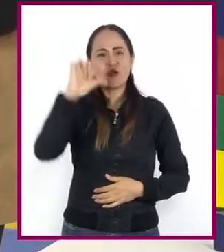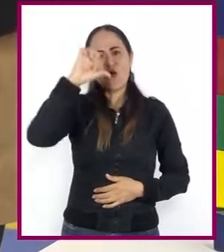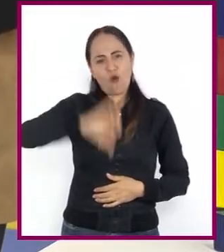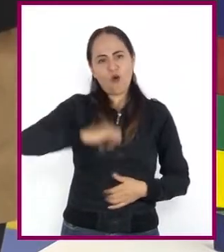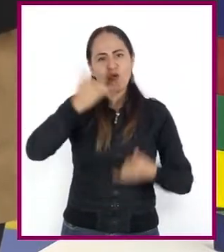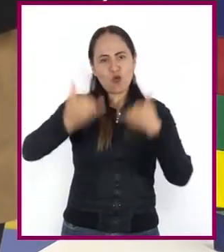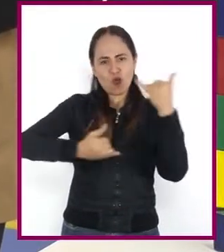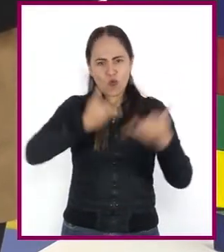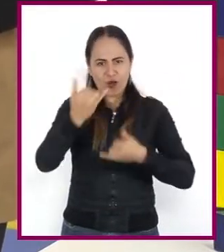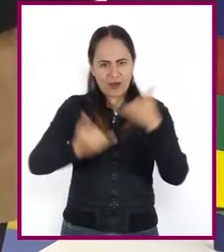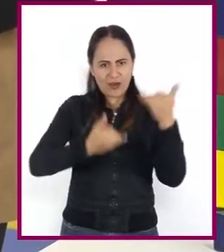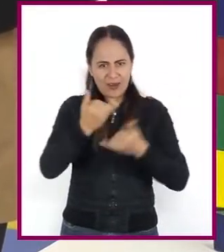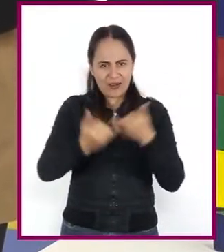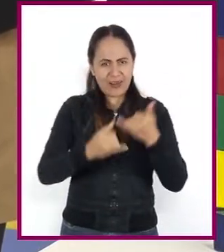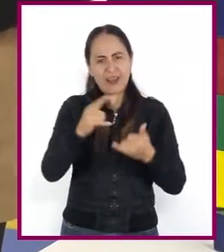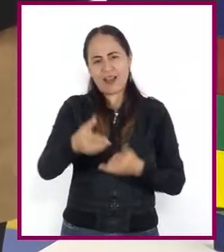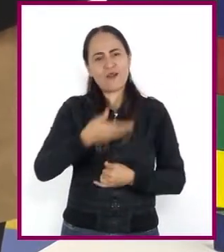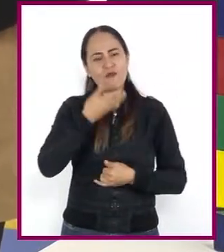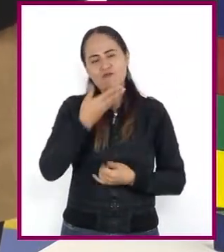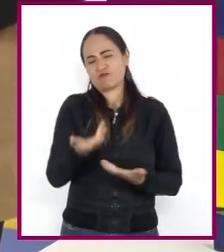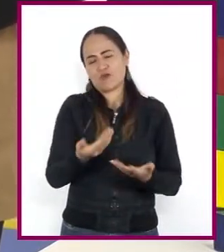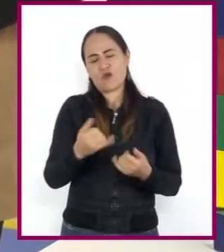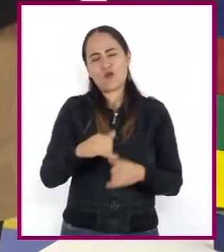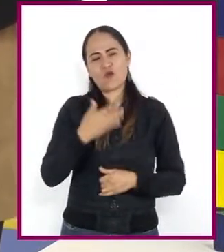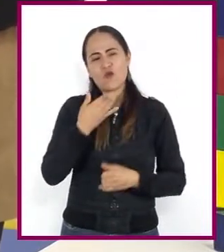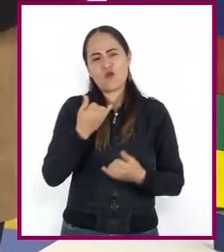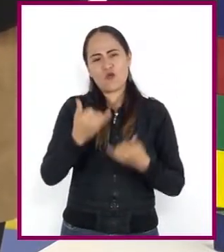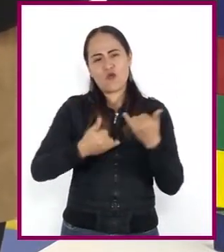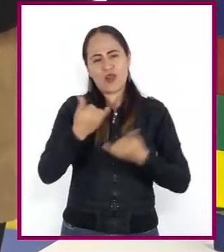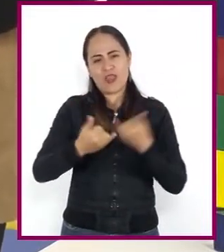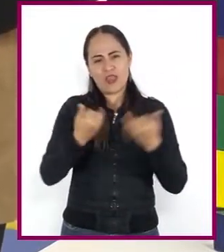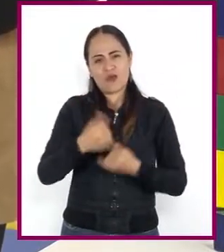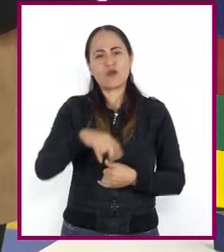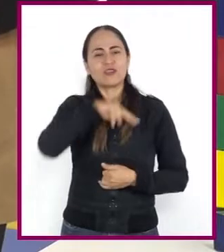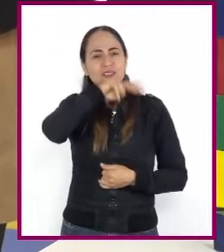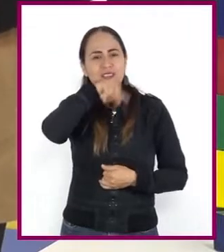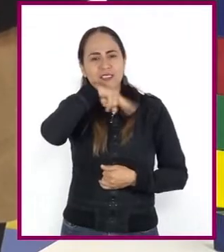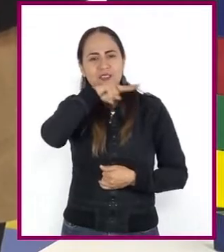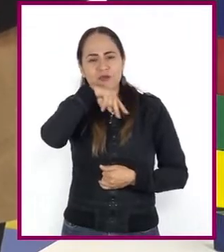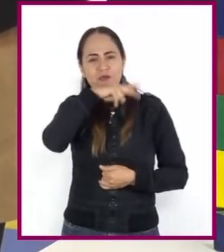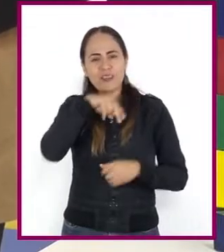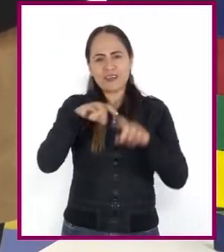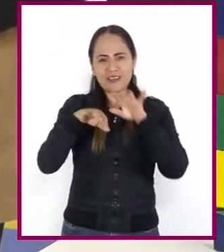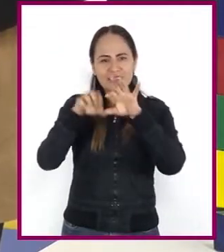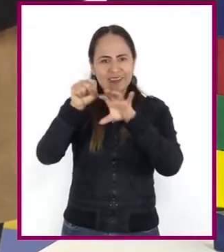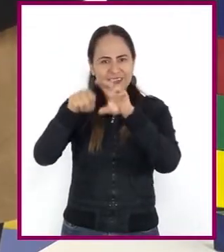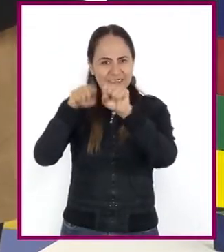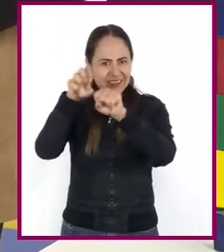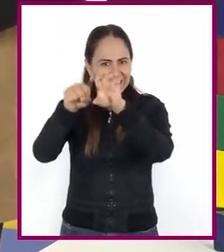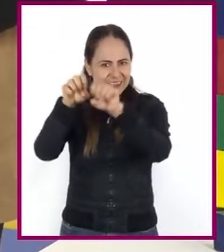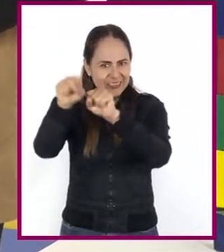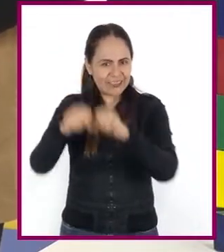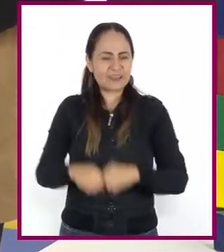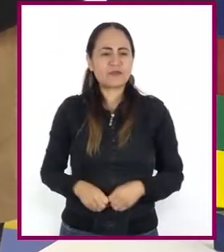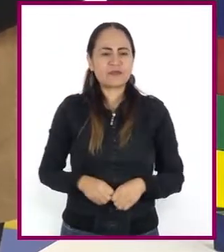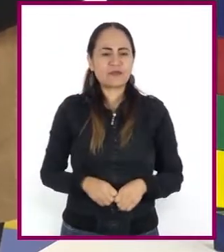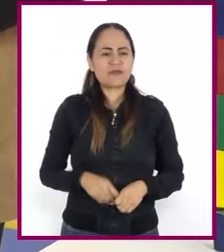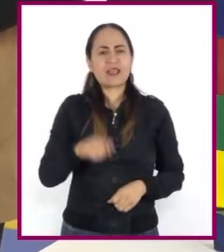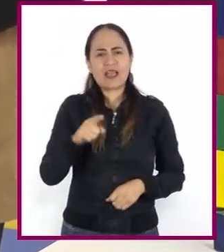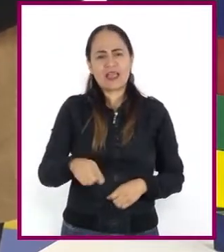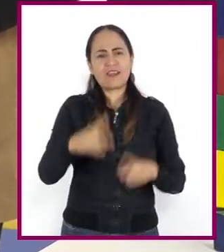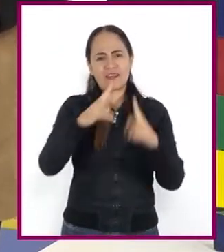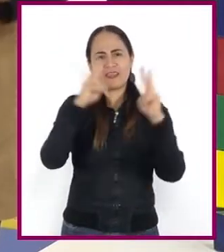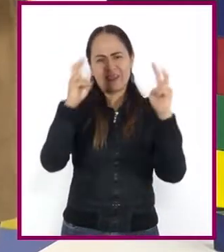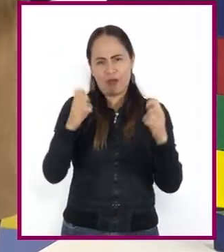una adaptación del tradicional juego Serpientes y Escaleras con un tema perteneciente a la asignatura de